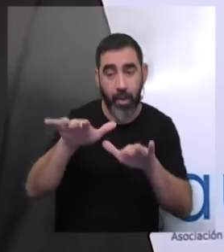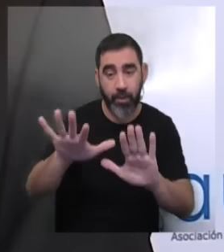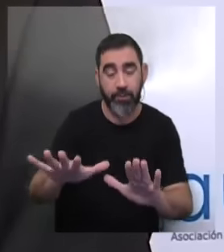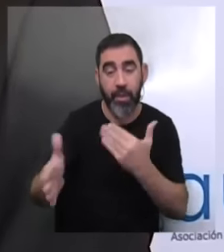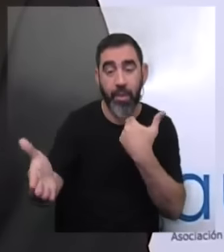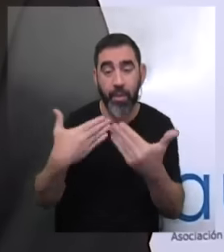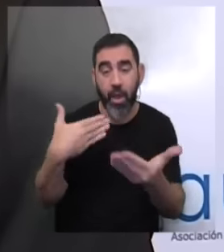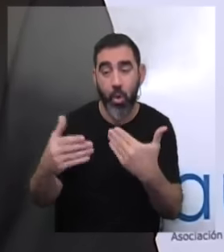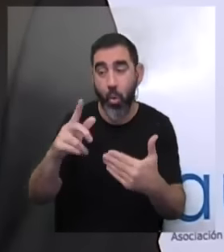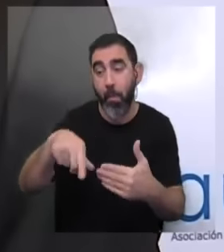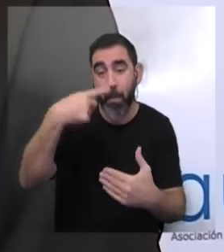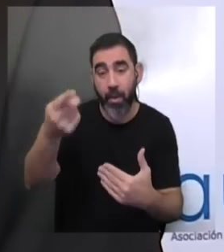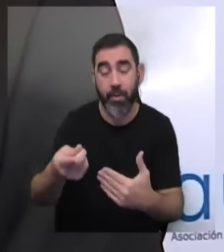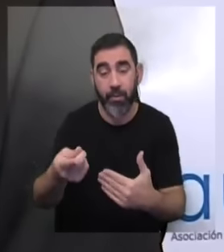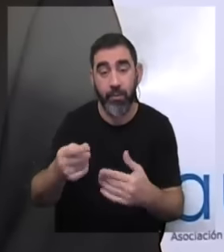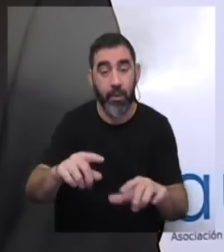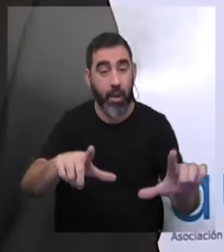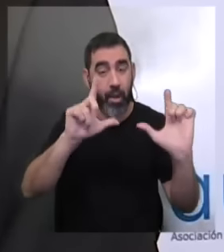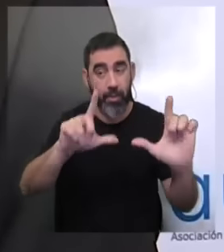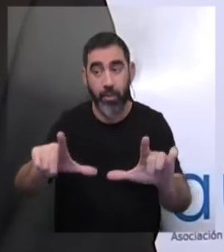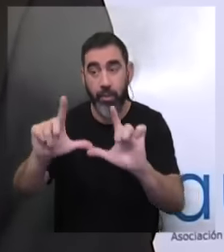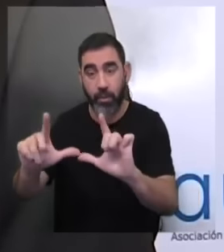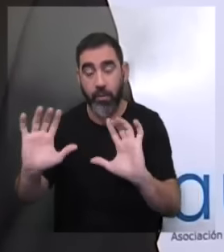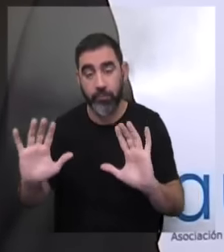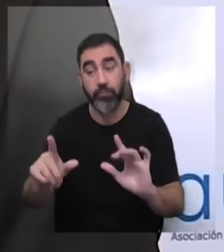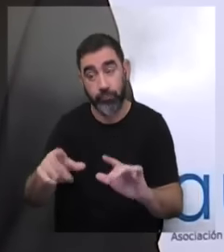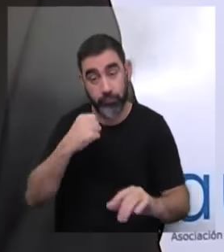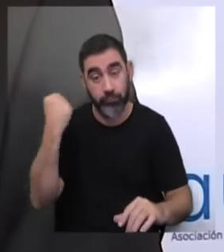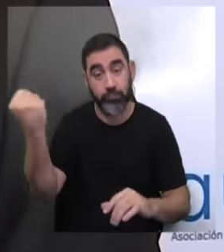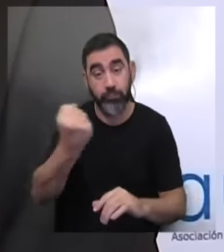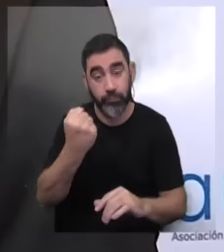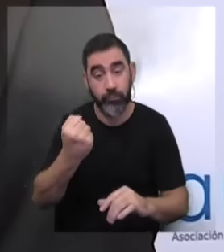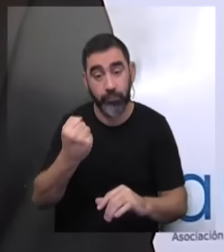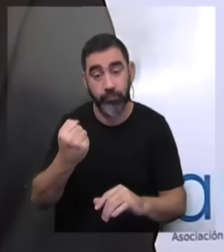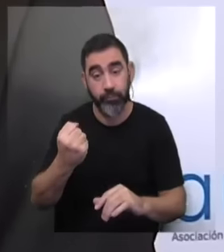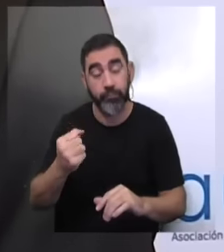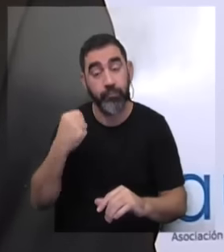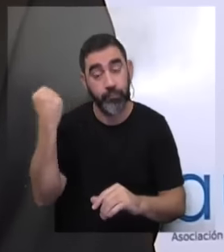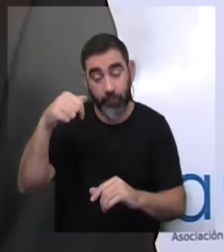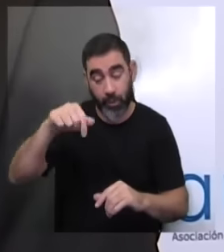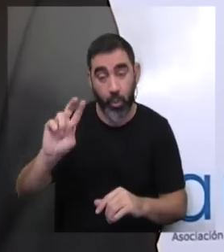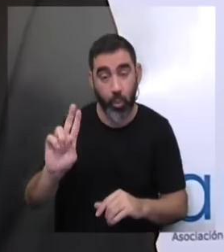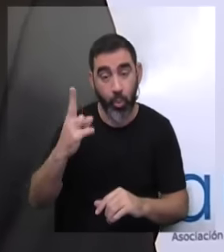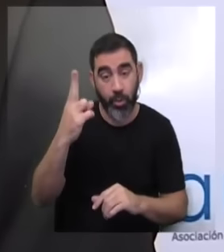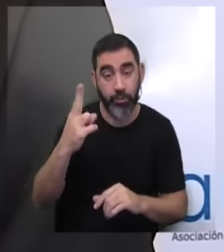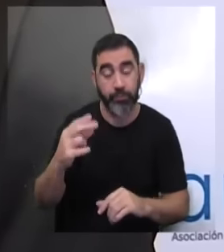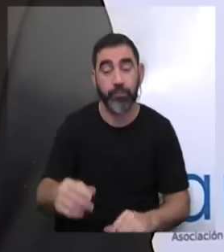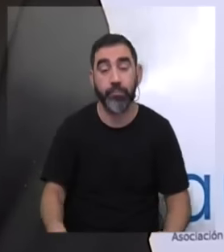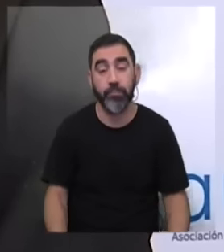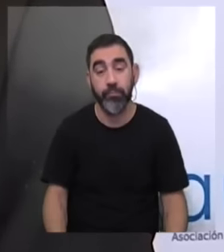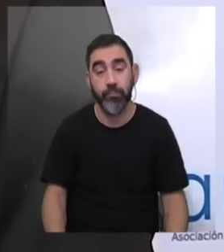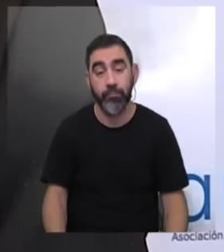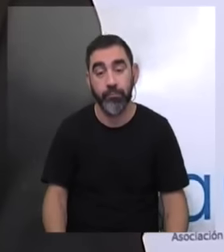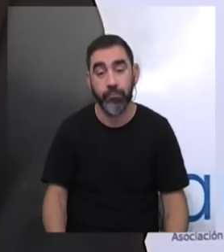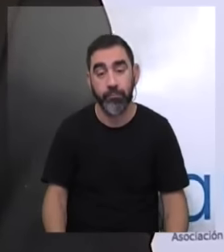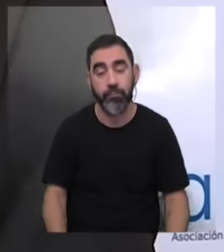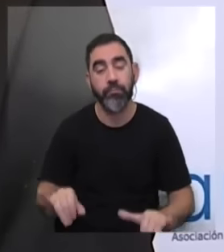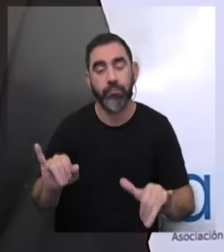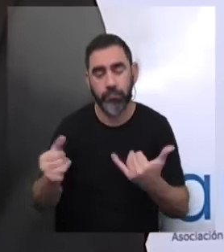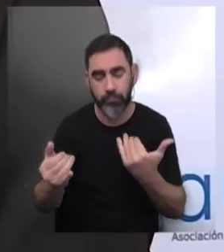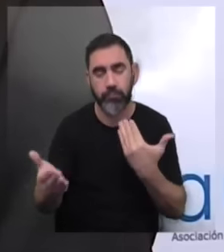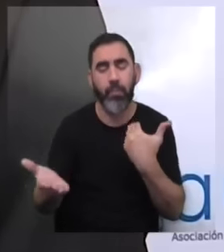diálogo que vamos a tener mañana entonces este eso es bien importante no es un diferencial que tenemos en Uruguay que y que ya lo hemos hablado con